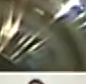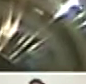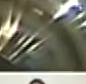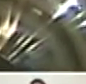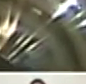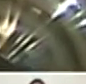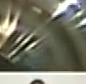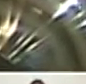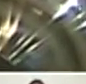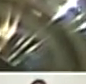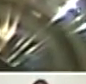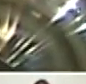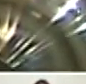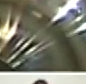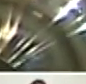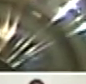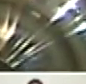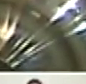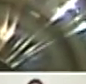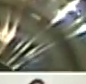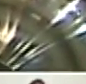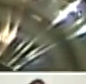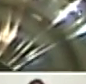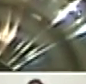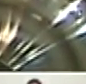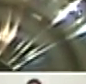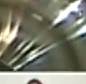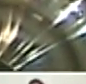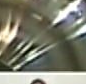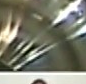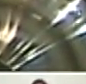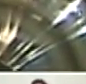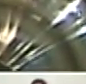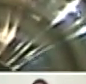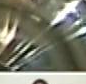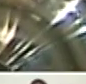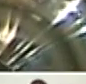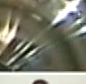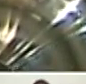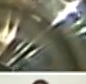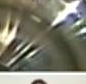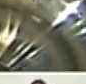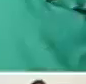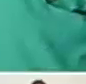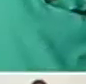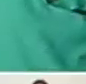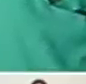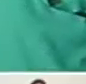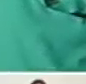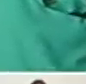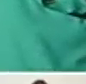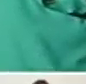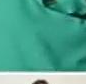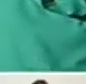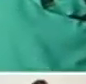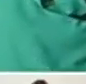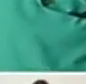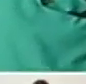tecnología Aston y en los trenes de tecnología CAF. O sea, en trenes viejos y en trenes nuevos también lo estamos haciendo. Estamos